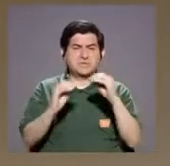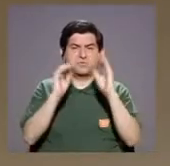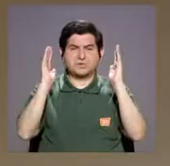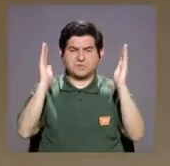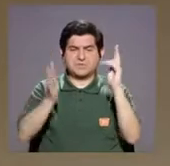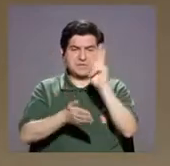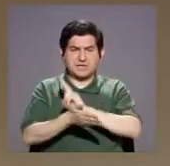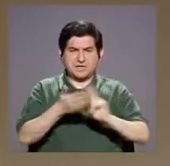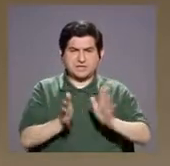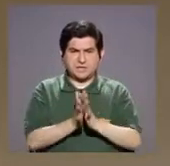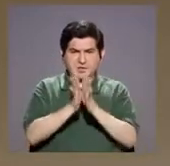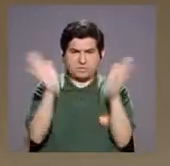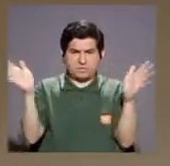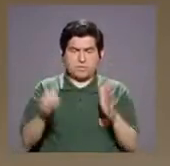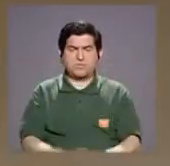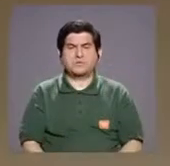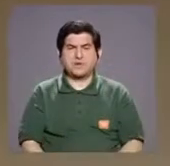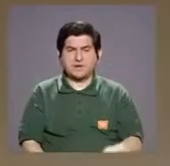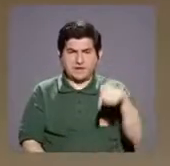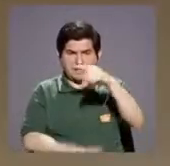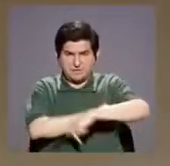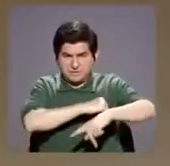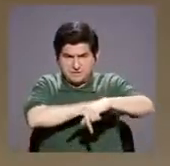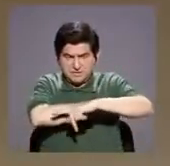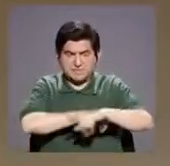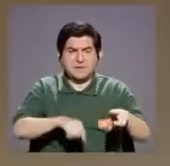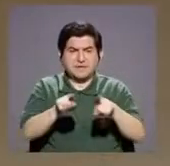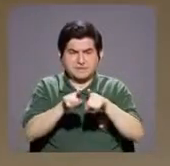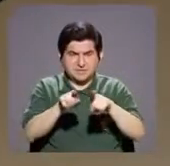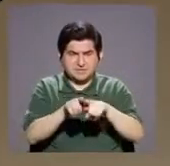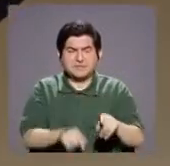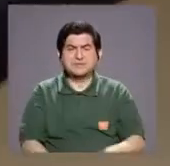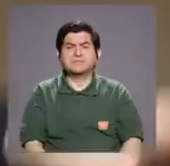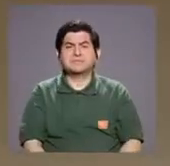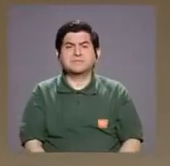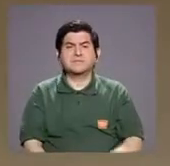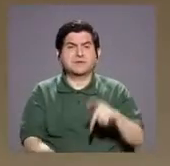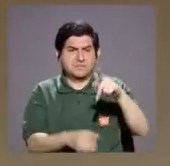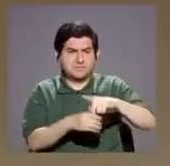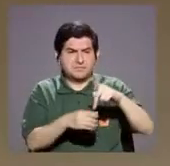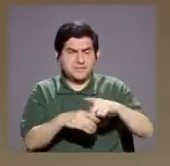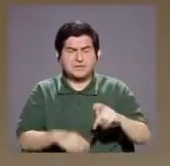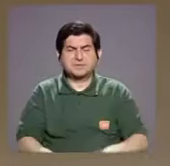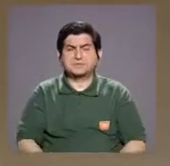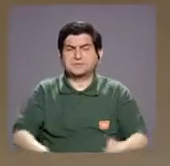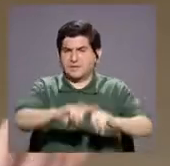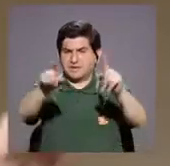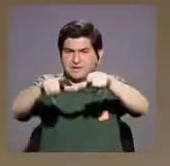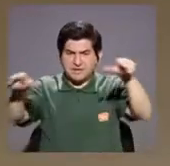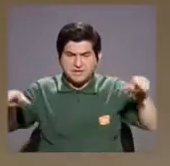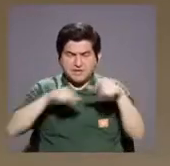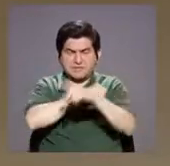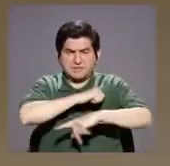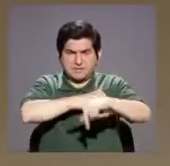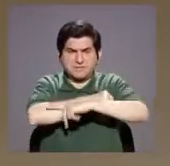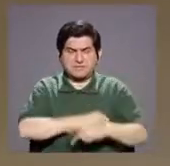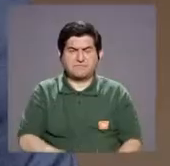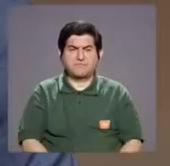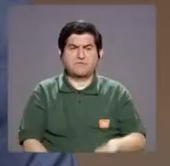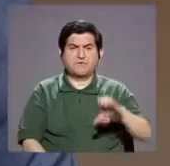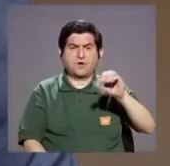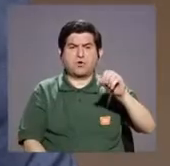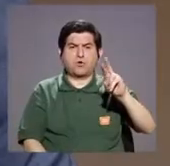universidad pública que tiene también presencias en el territorio y creo que con haré